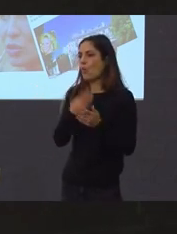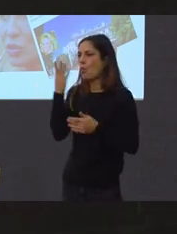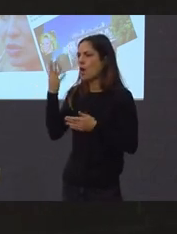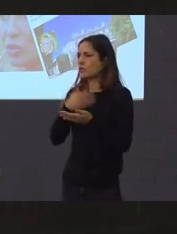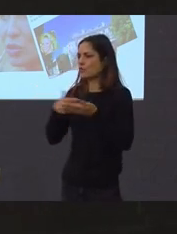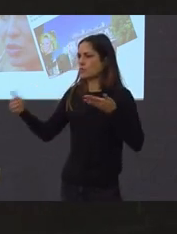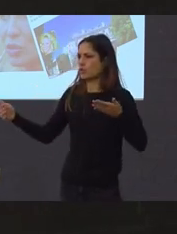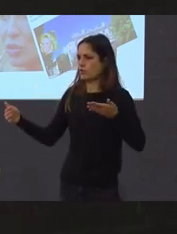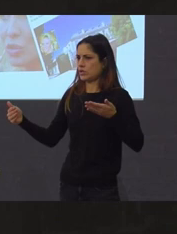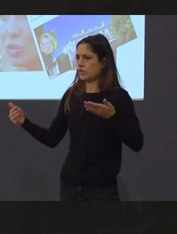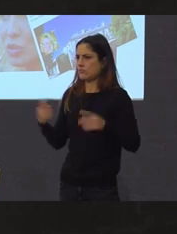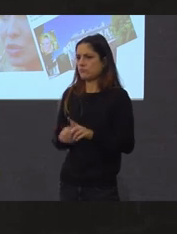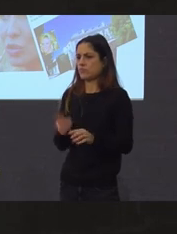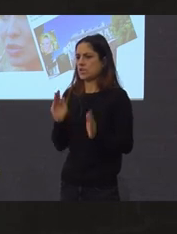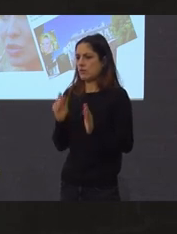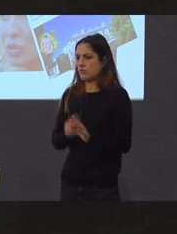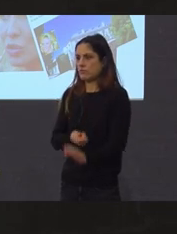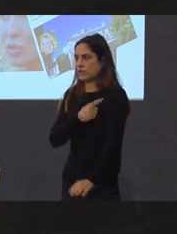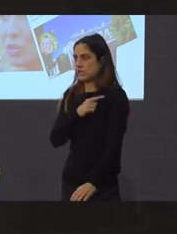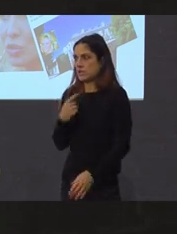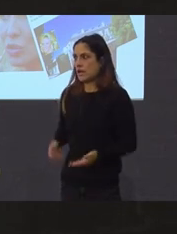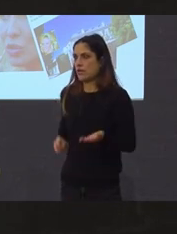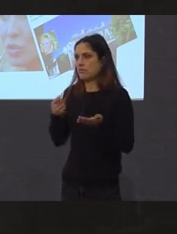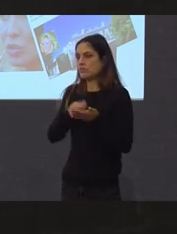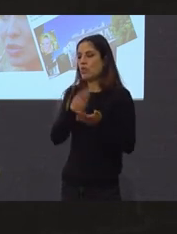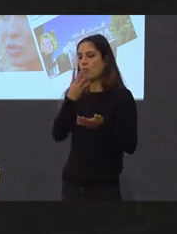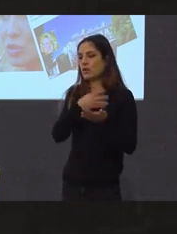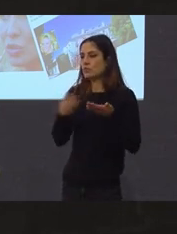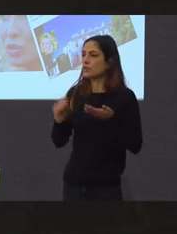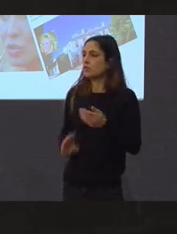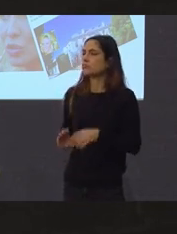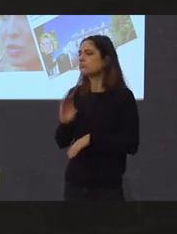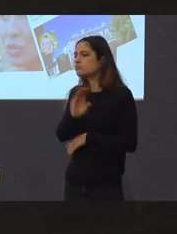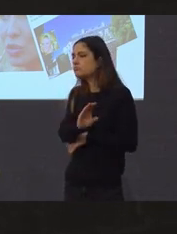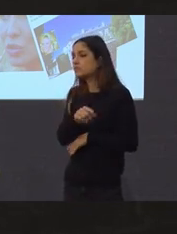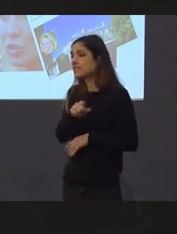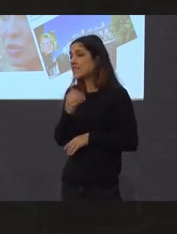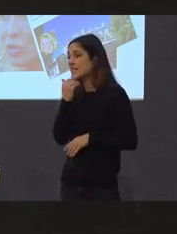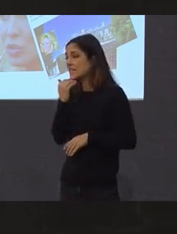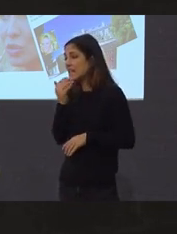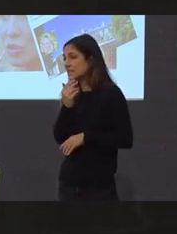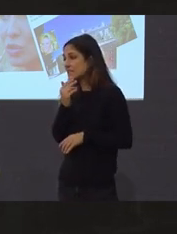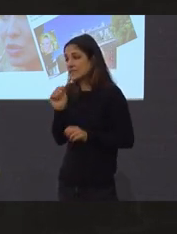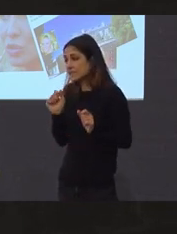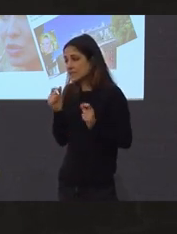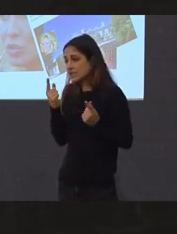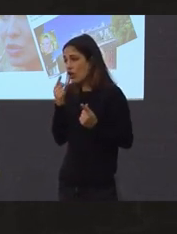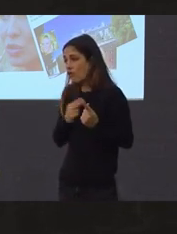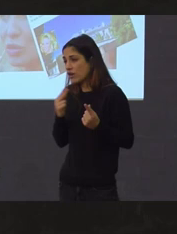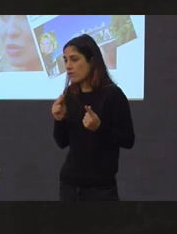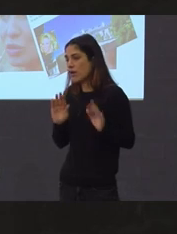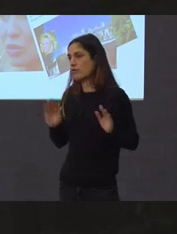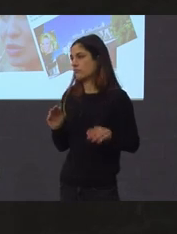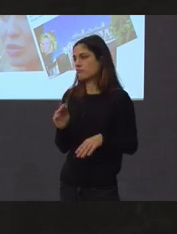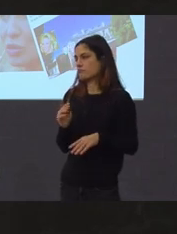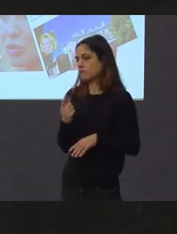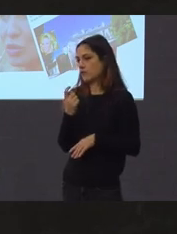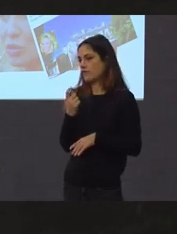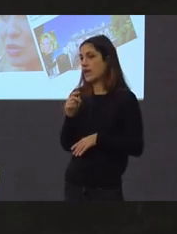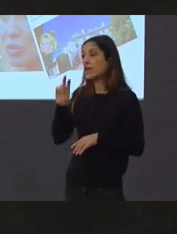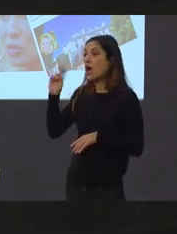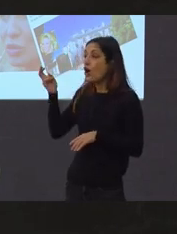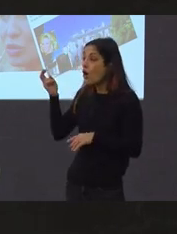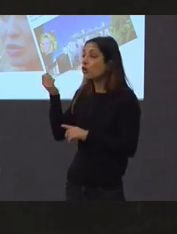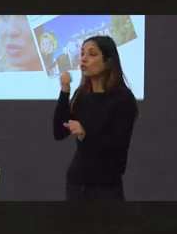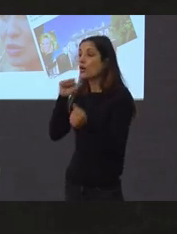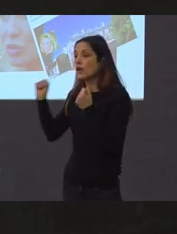euros. Eso está prácticamente confirmado, pero non investigado oficialmente. E outro caso é o de Corina,